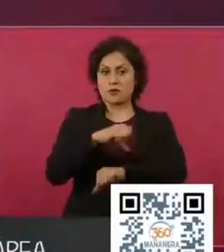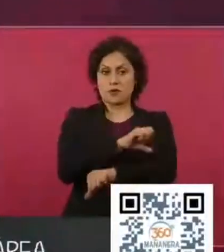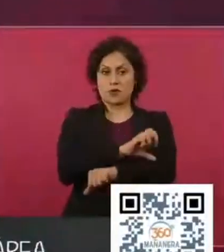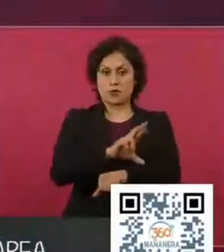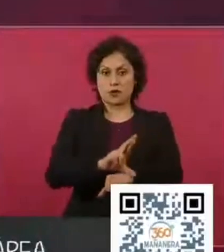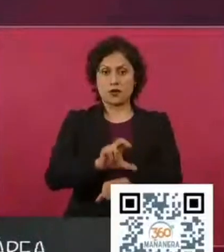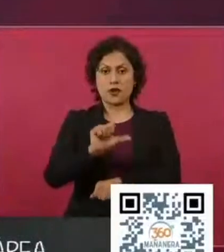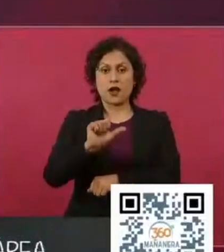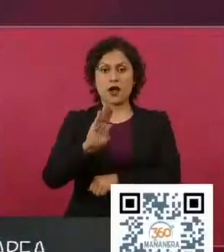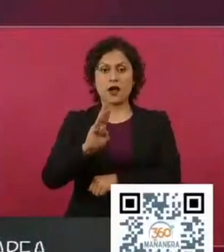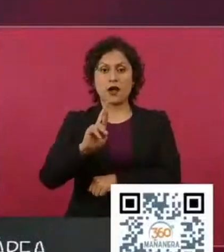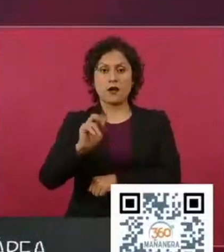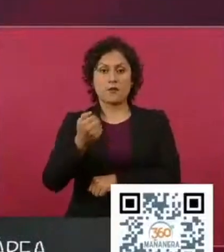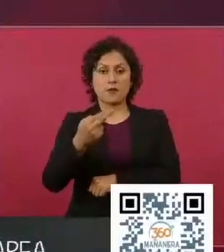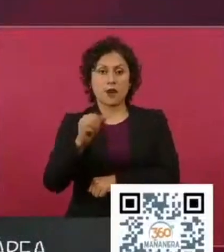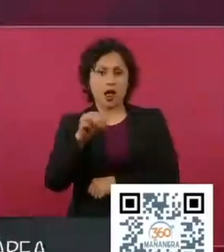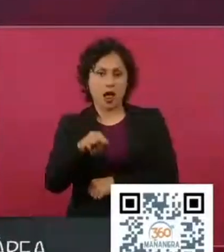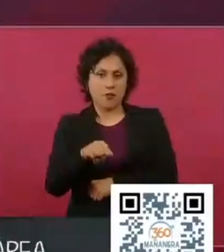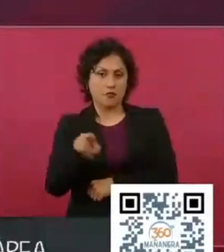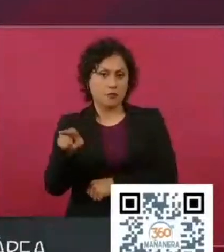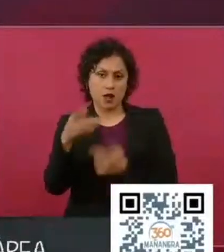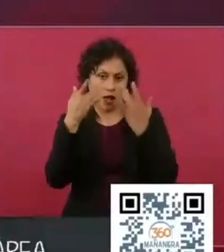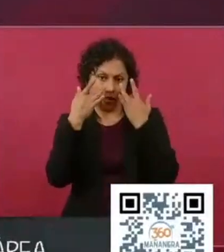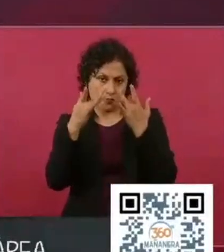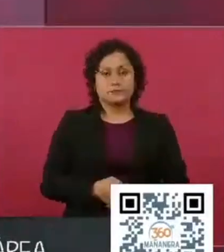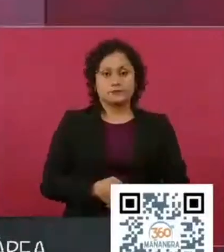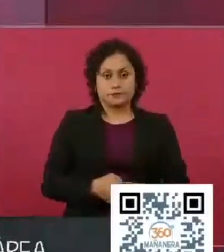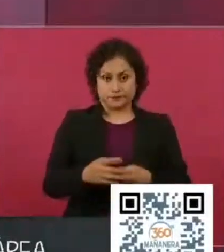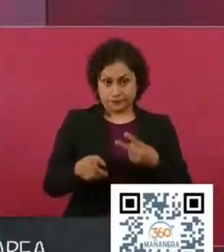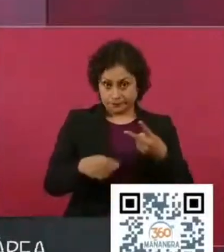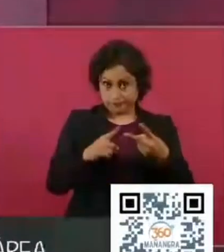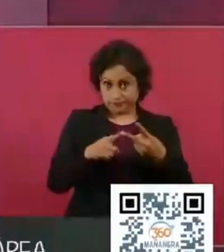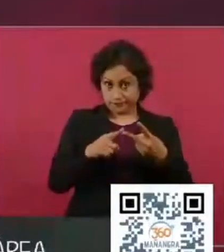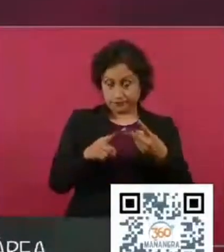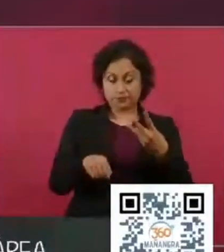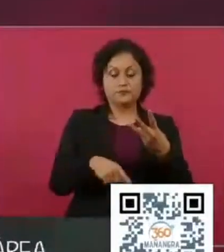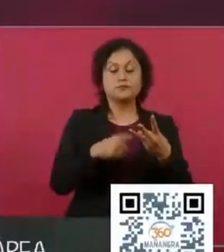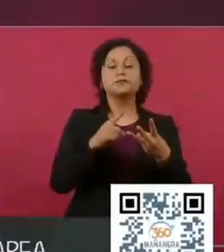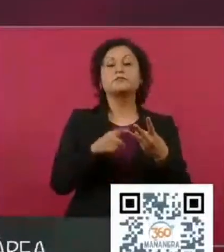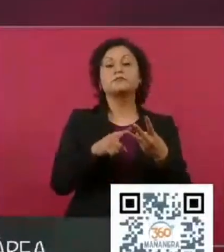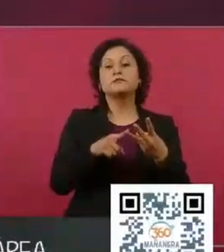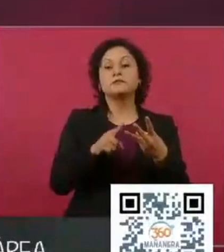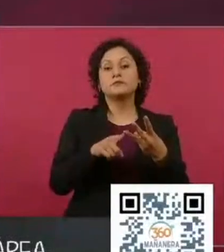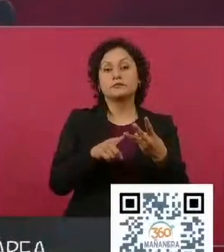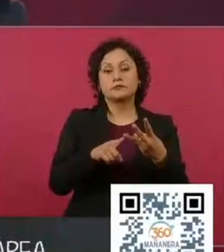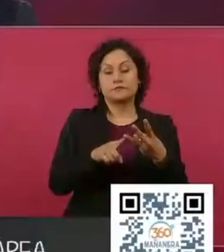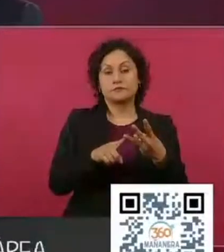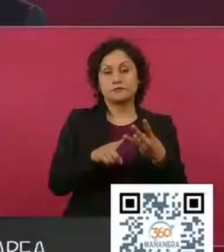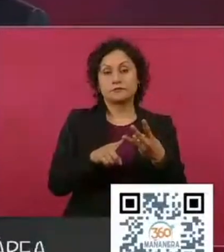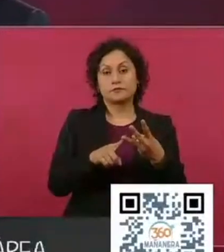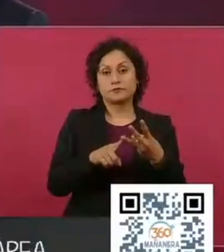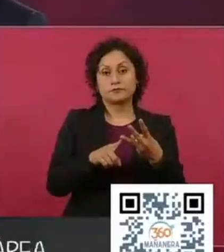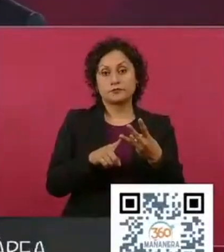es el que maneja ese no se va tercera prioridad